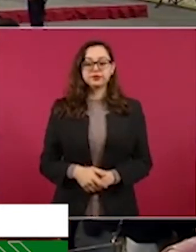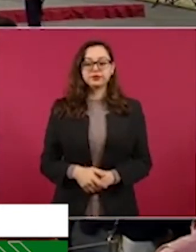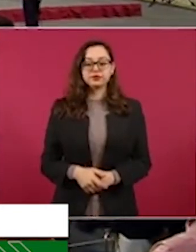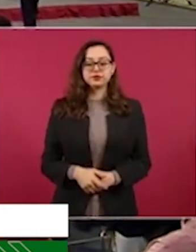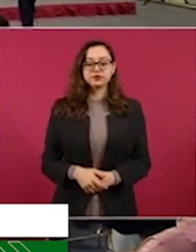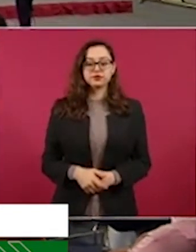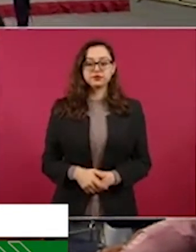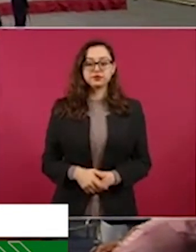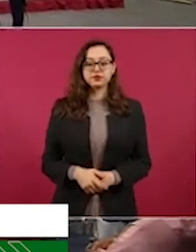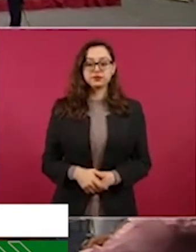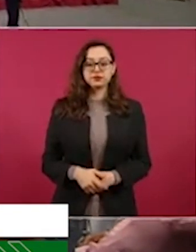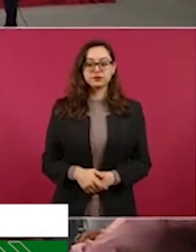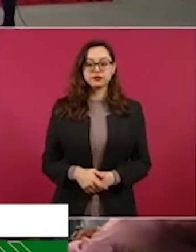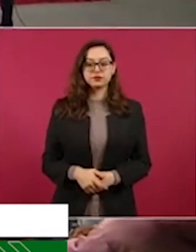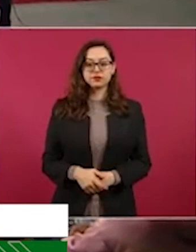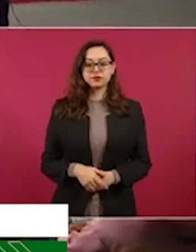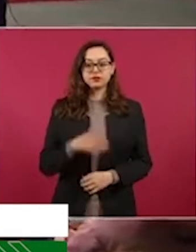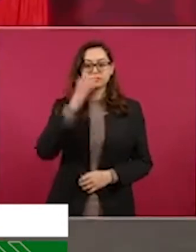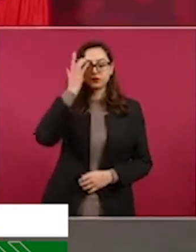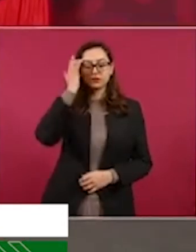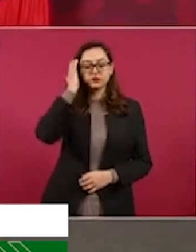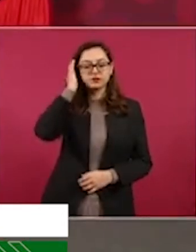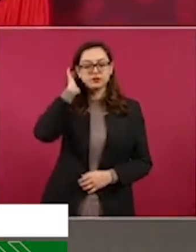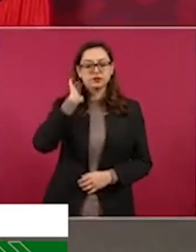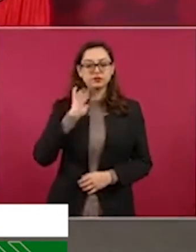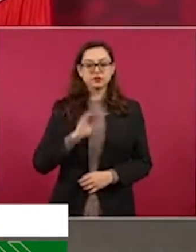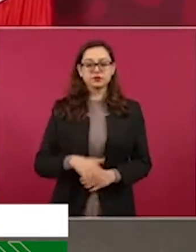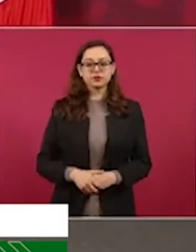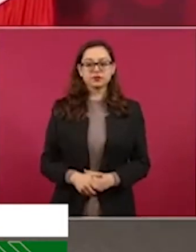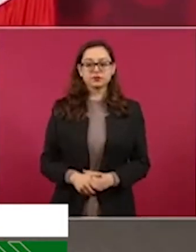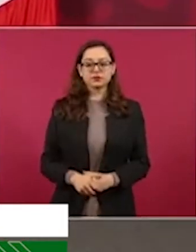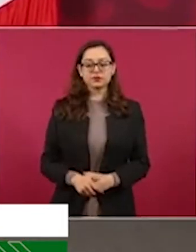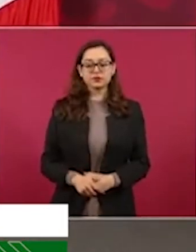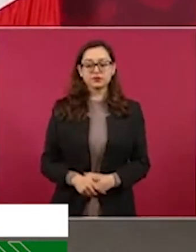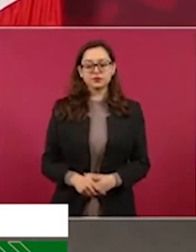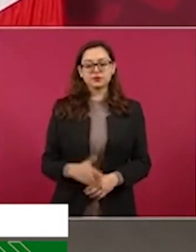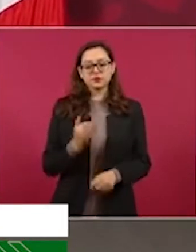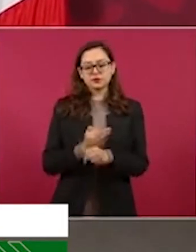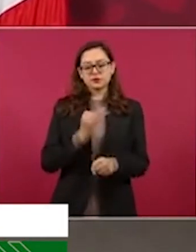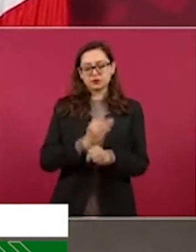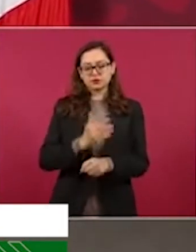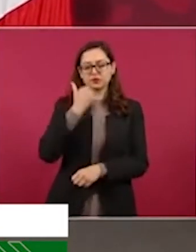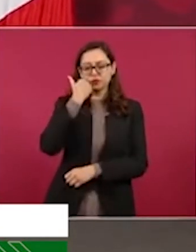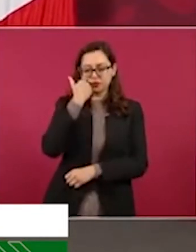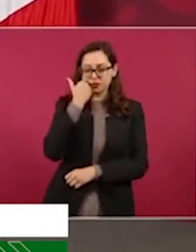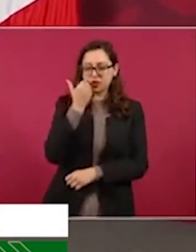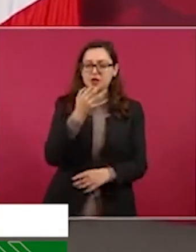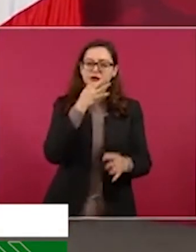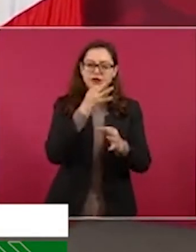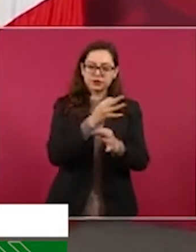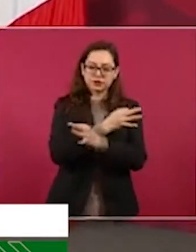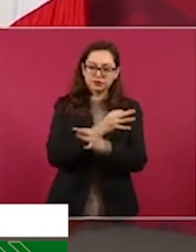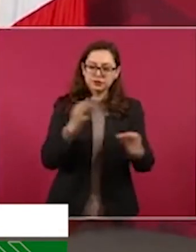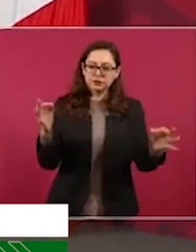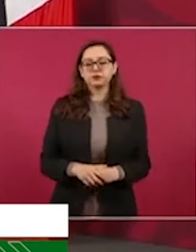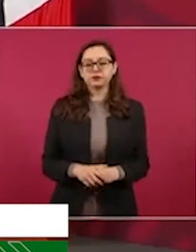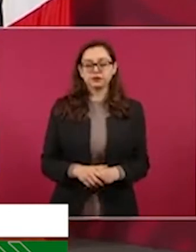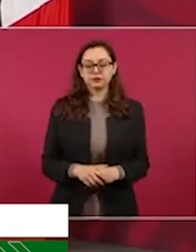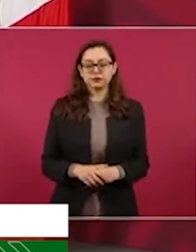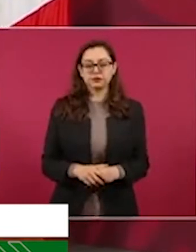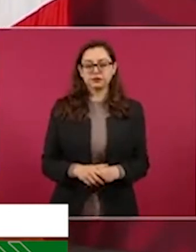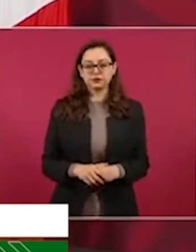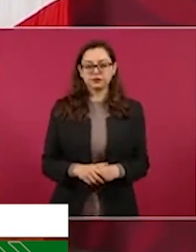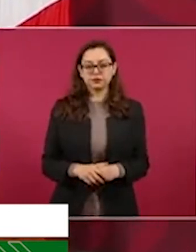enviando un abrazo a familiares, amigos, compañeros